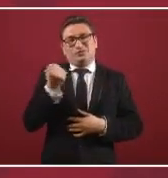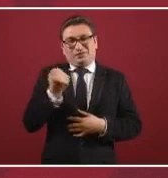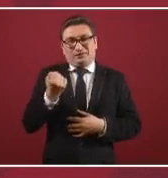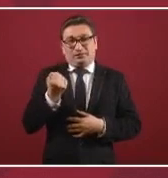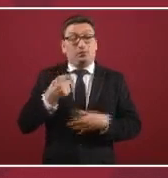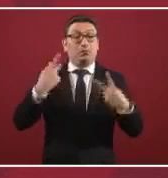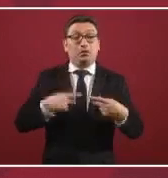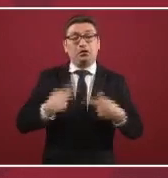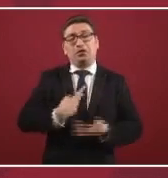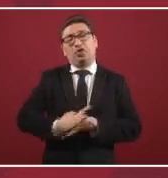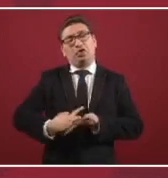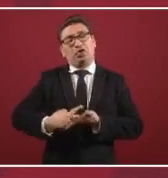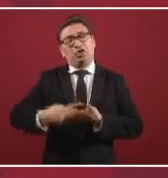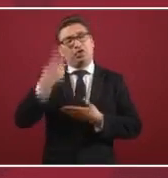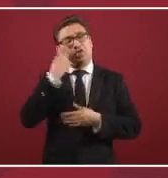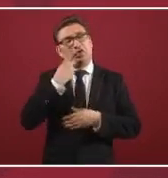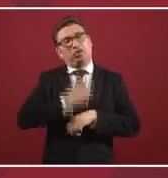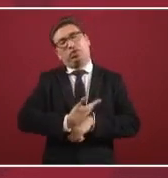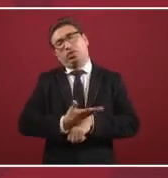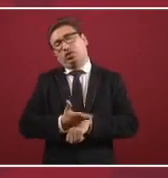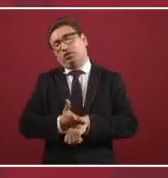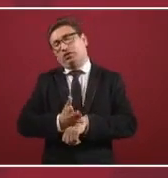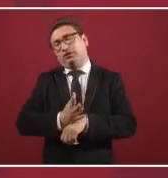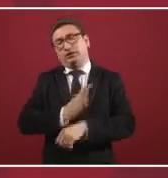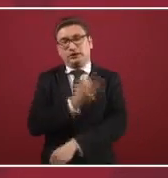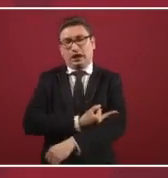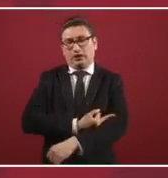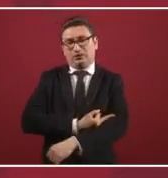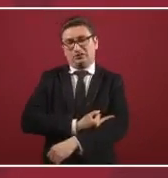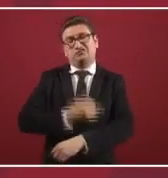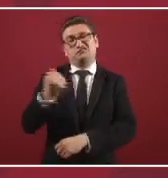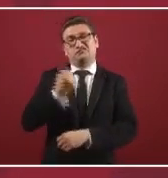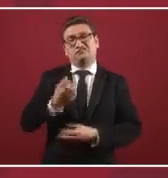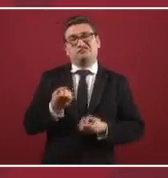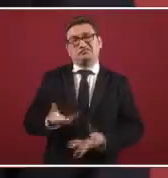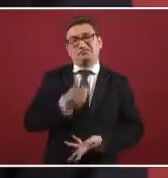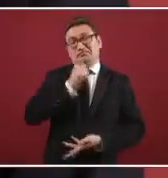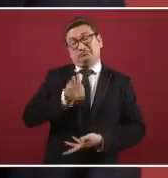tarde pues ya a lo mejor no le toca.